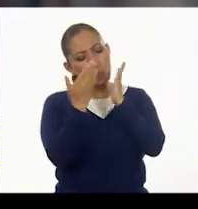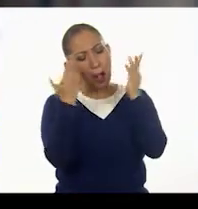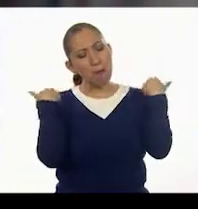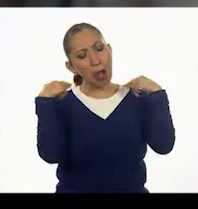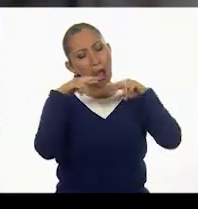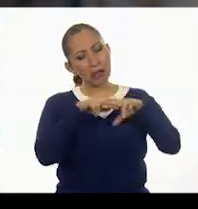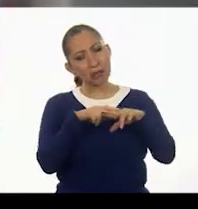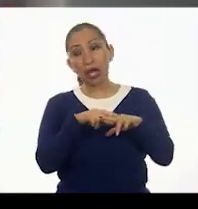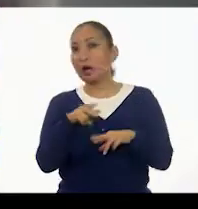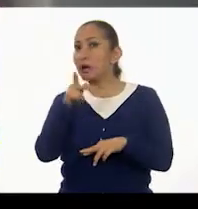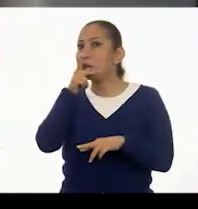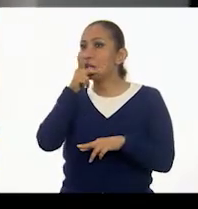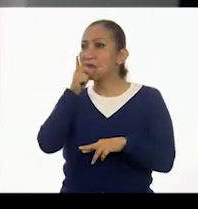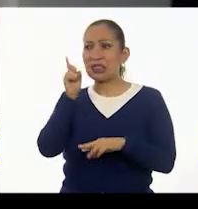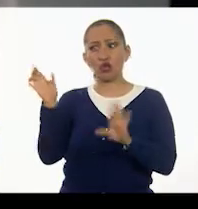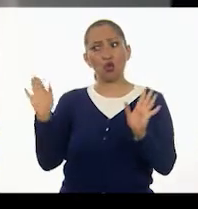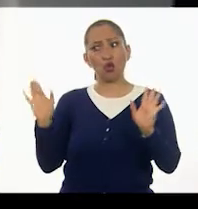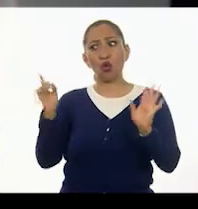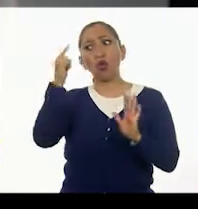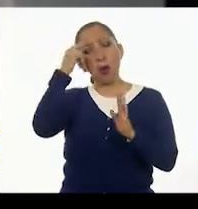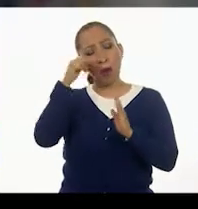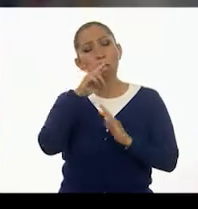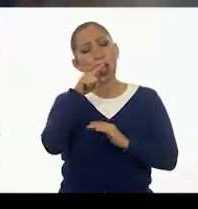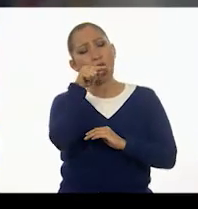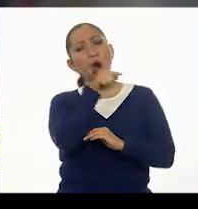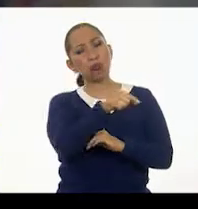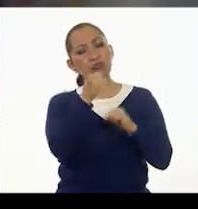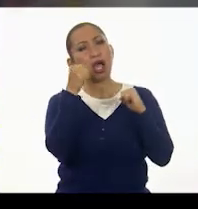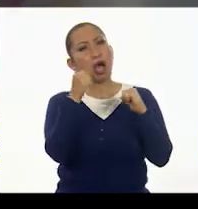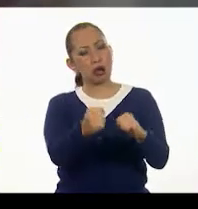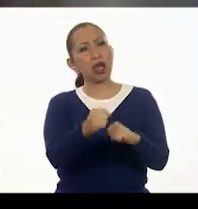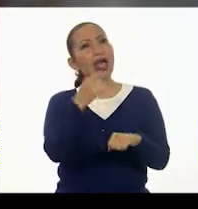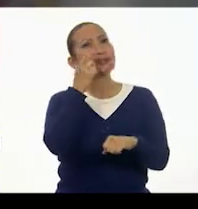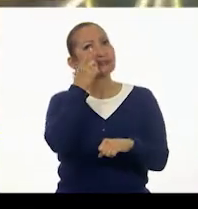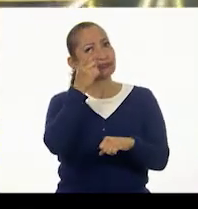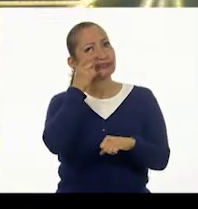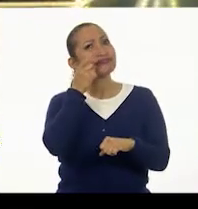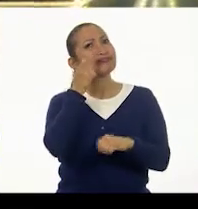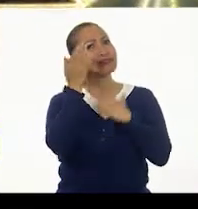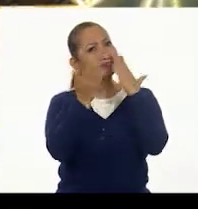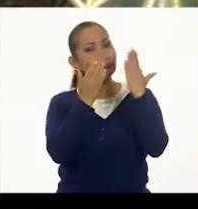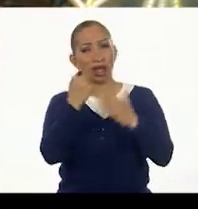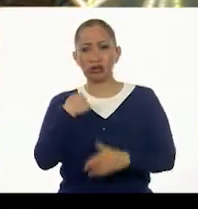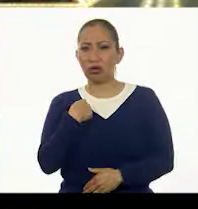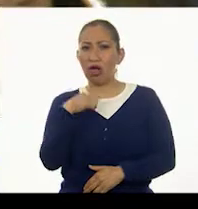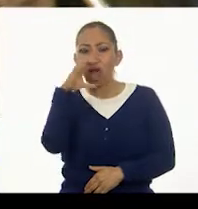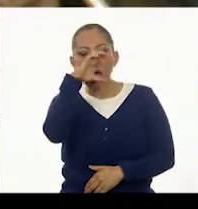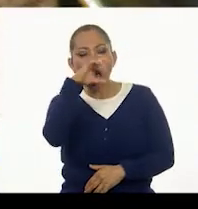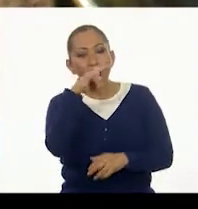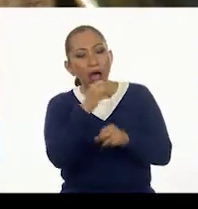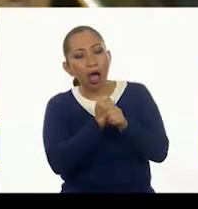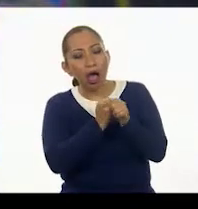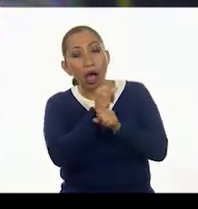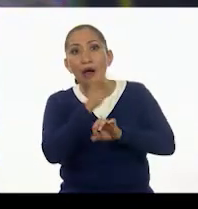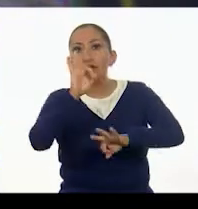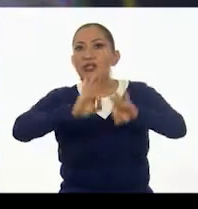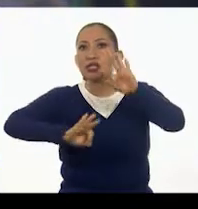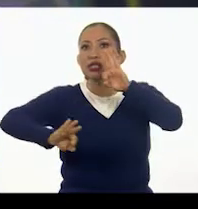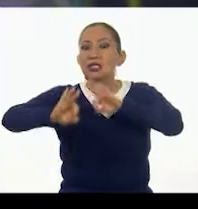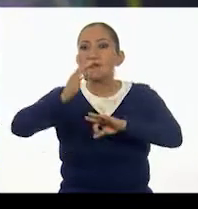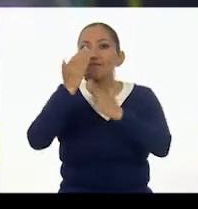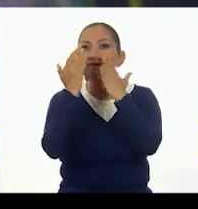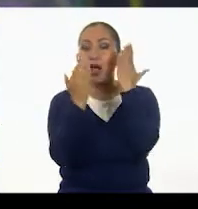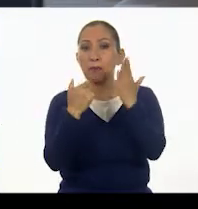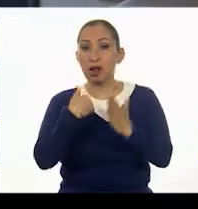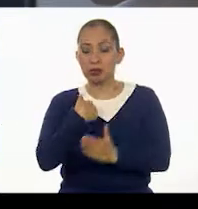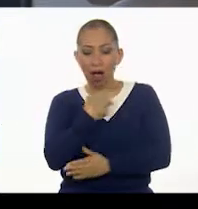maestra. Y mi papá le contestaba: creo que es más seguro que seas dentista. Mi curiosidad me llevó a estudiar física, pero fueron